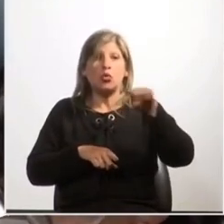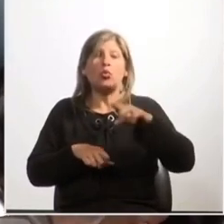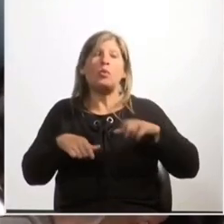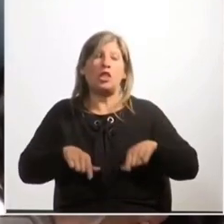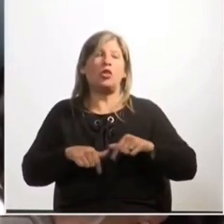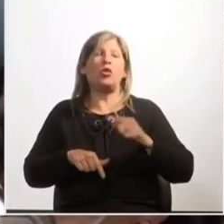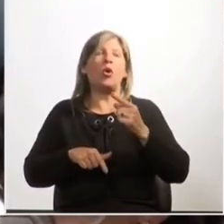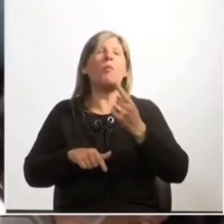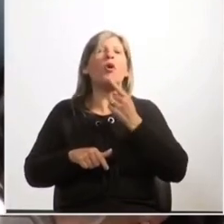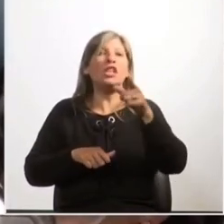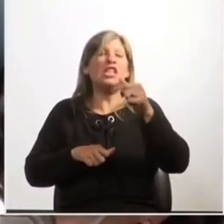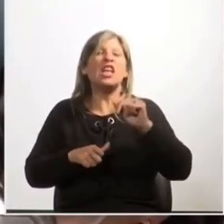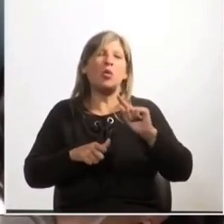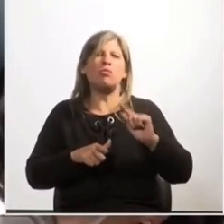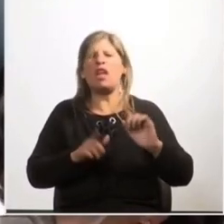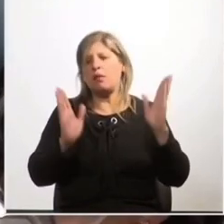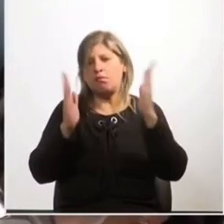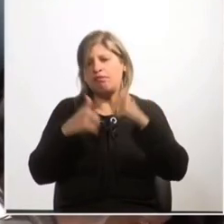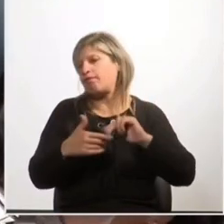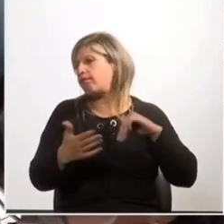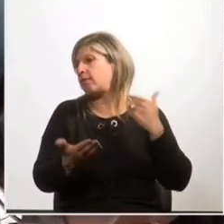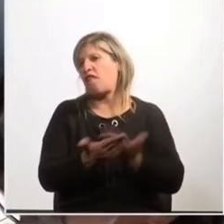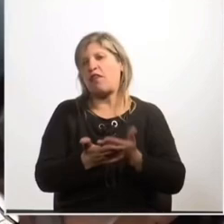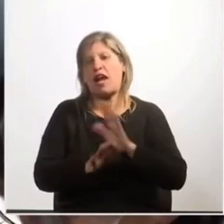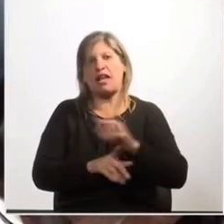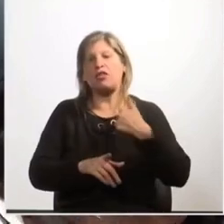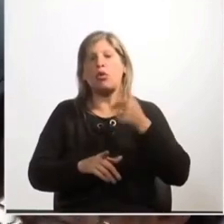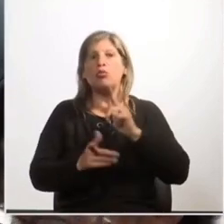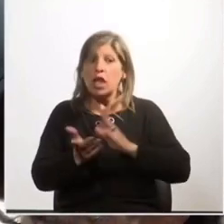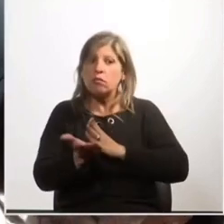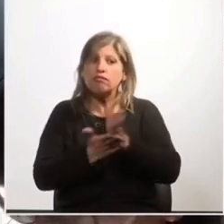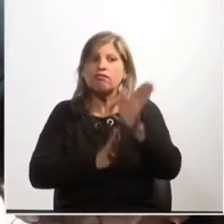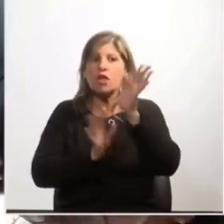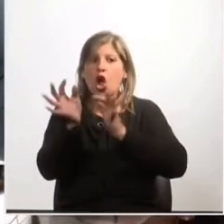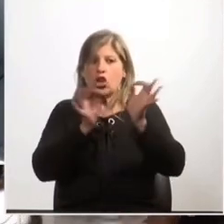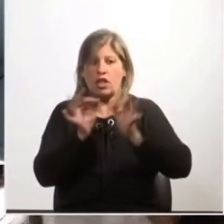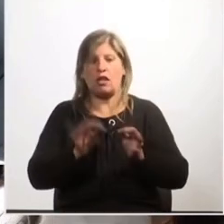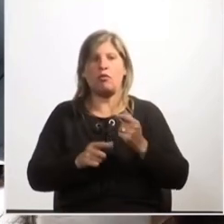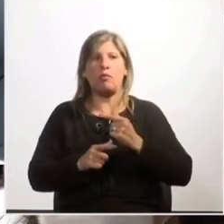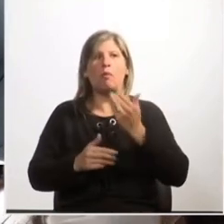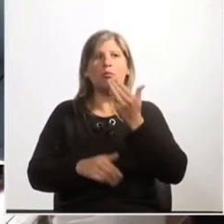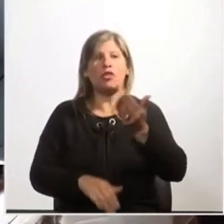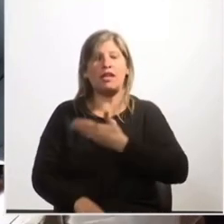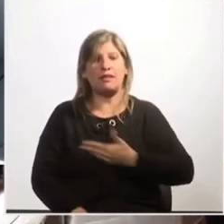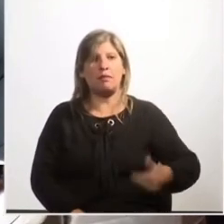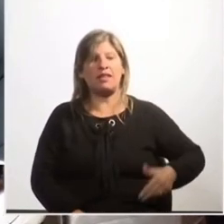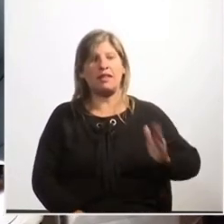fracasando. Tome nota de la realidad y corrija el rumbo. Muchas gracias, señora presidenta. Yo quiero pedir